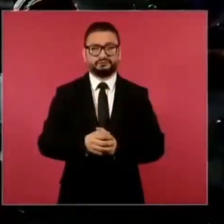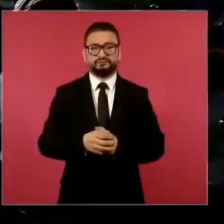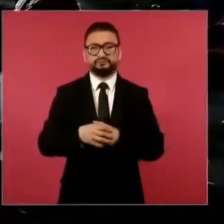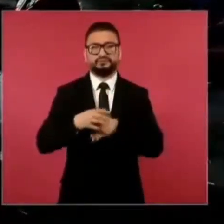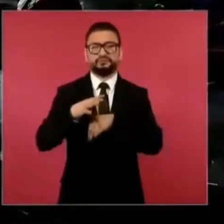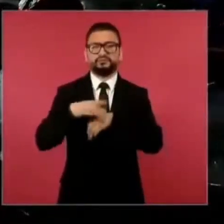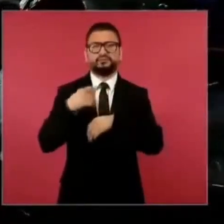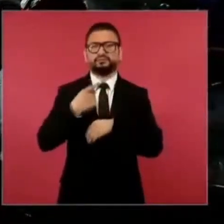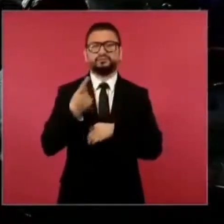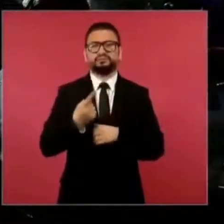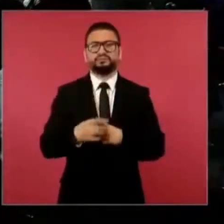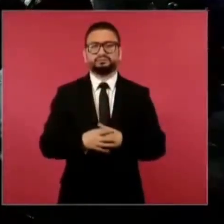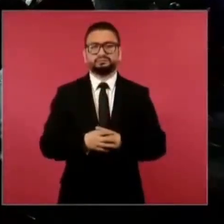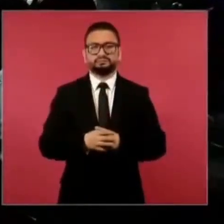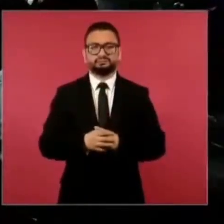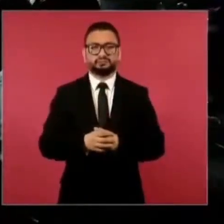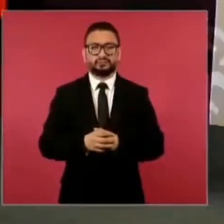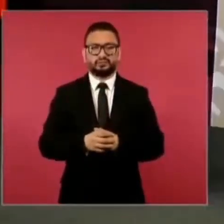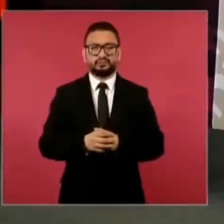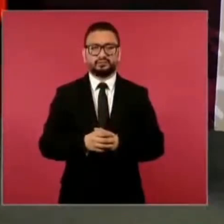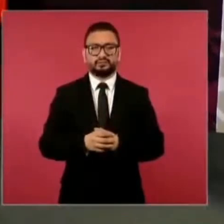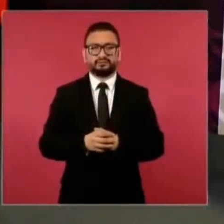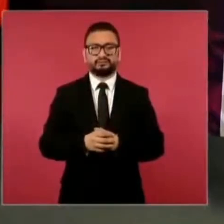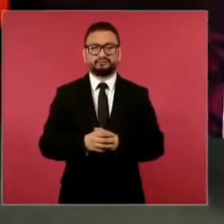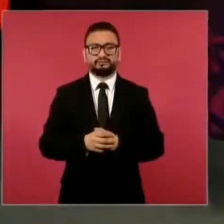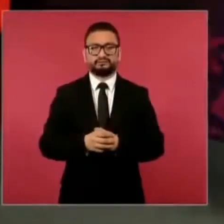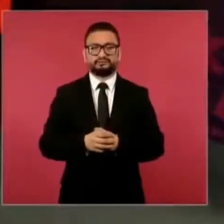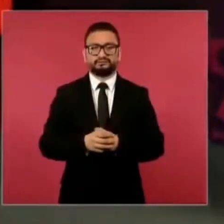porque al principio